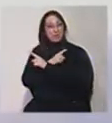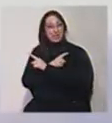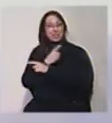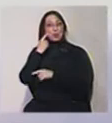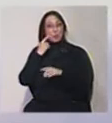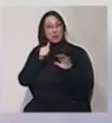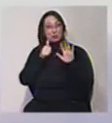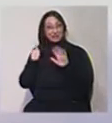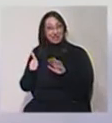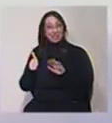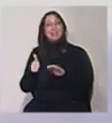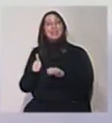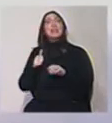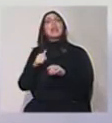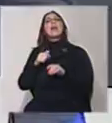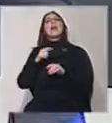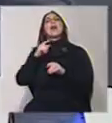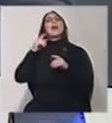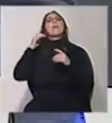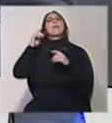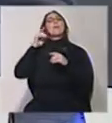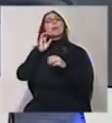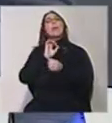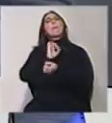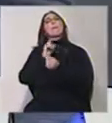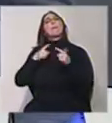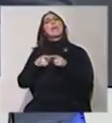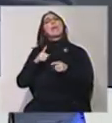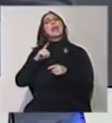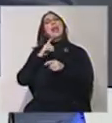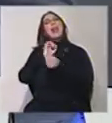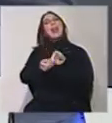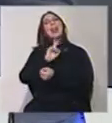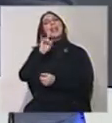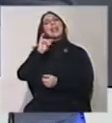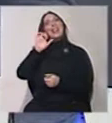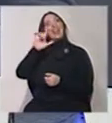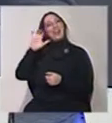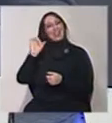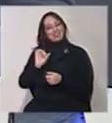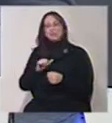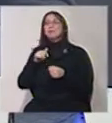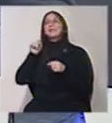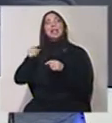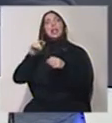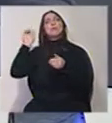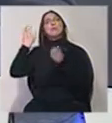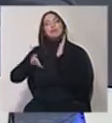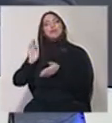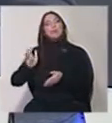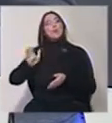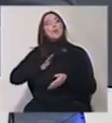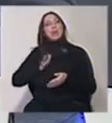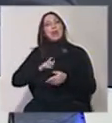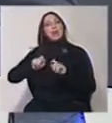Rieles. Cerca de 800 mujeres uruguayas también sufrieron torturas, vejámenes y demás. En ese